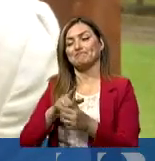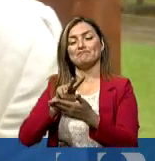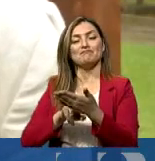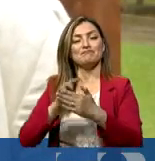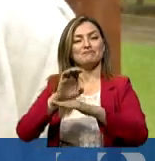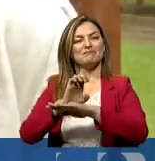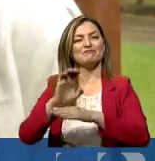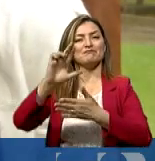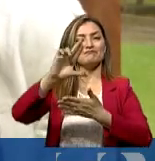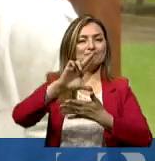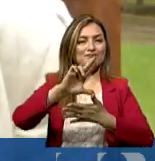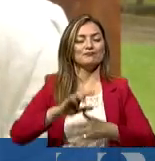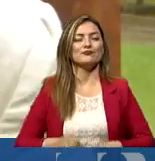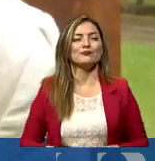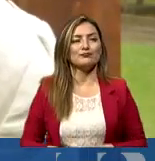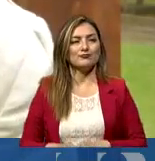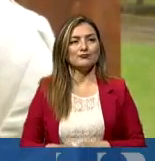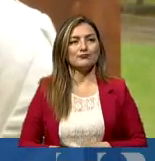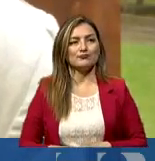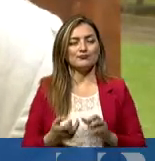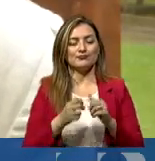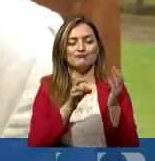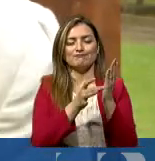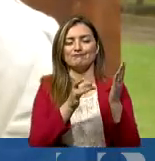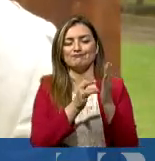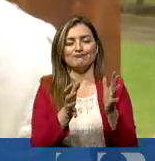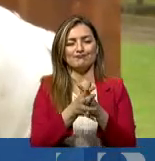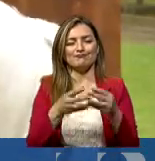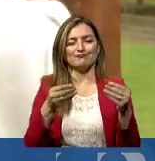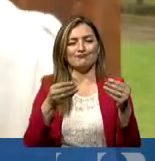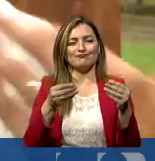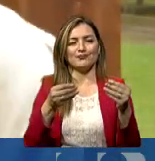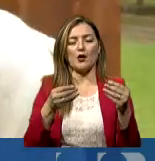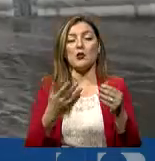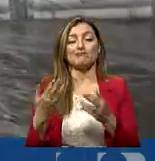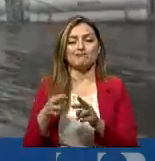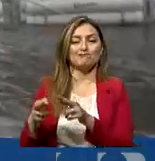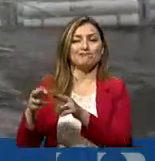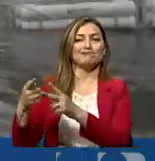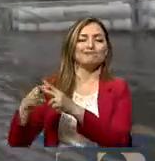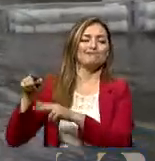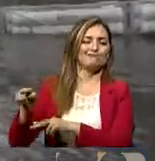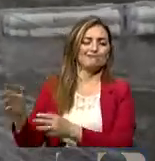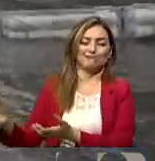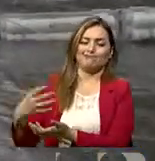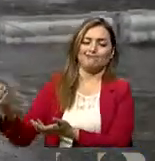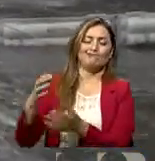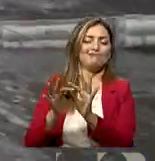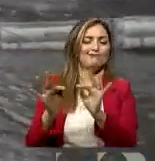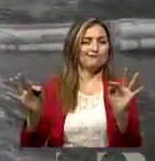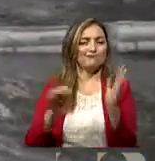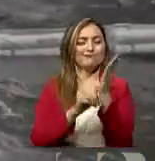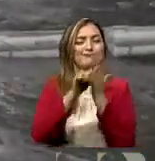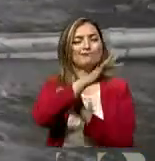y en Latinoamérica, donde estamos atacando el problema del plástico en el océano desde la raíz, desde los ríos. Desde el Ministerio de Ambiente señalan